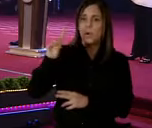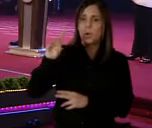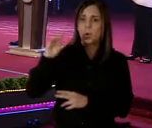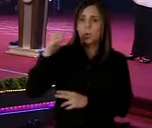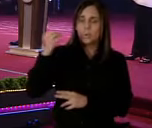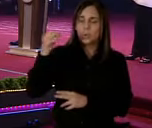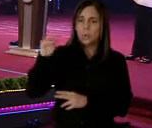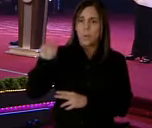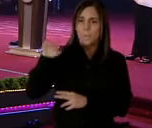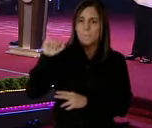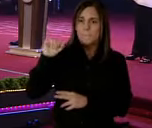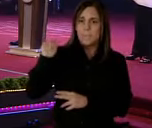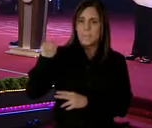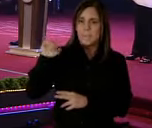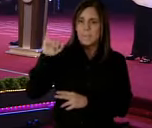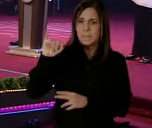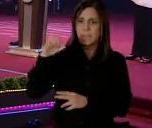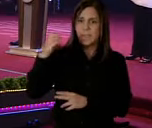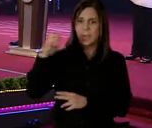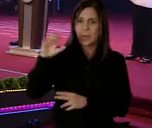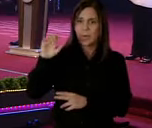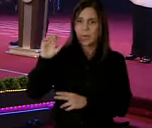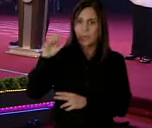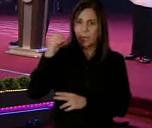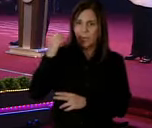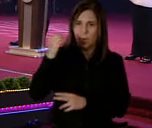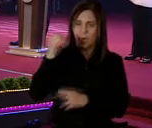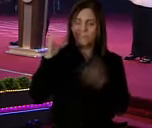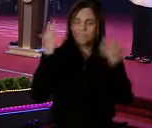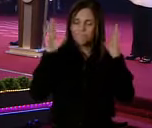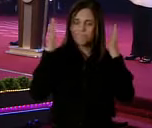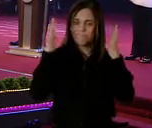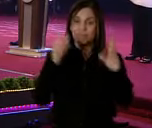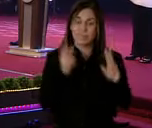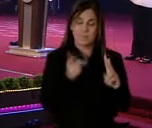los dominicos. Otro aplauso para el Señor.